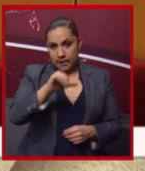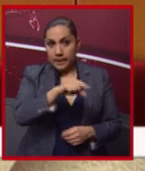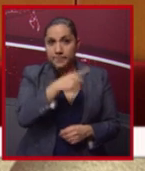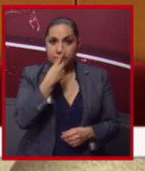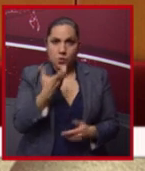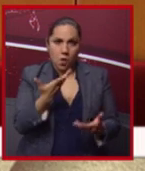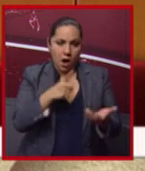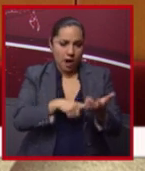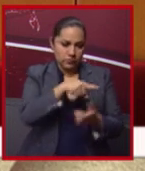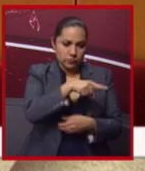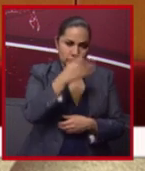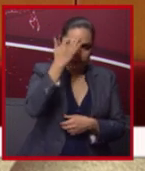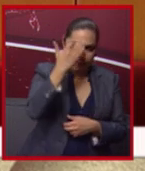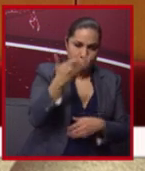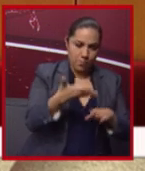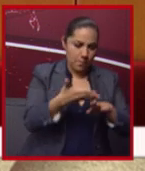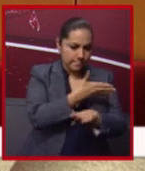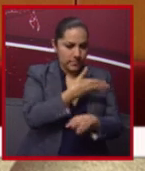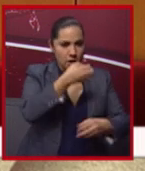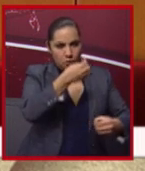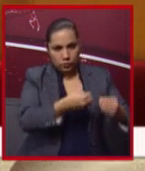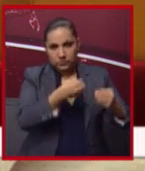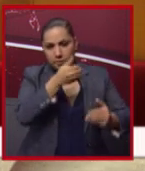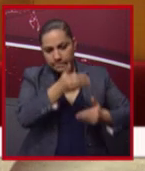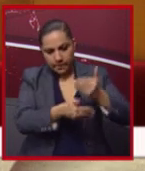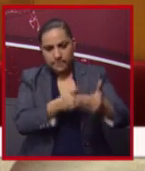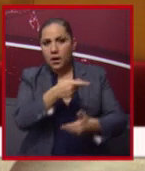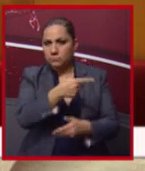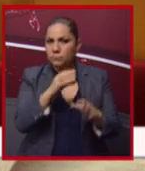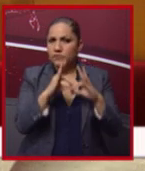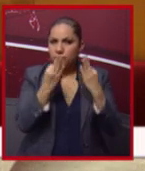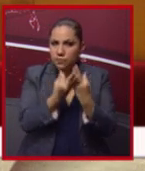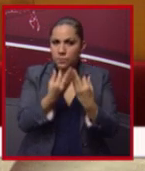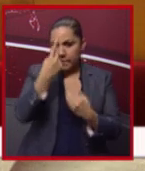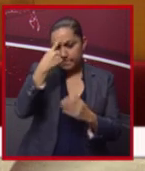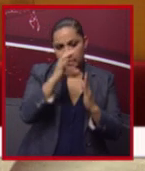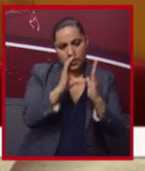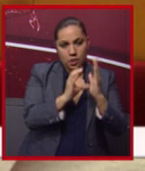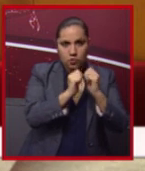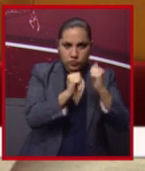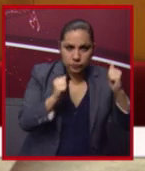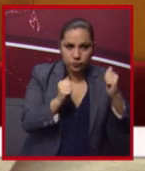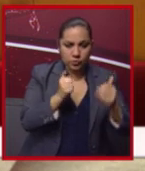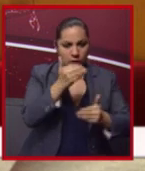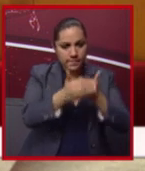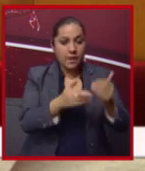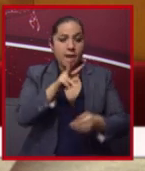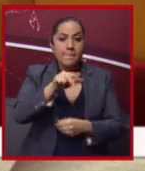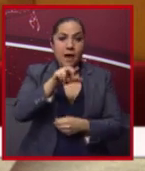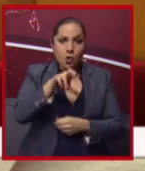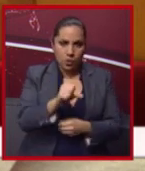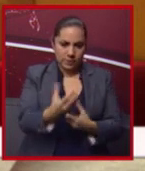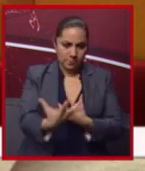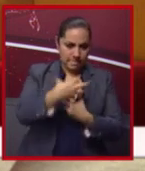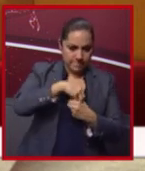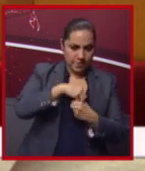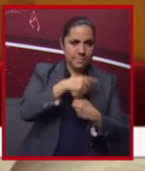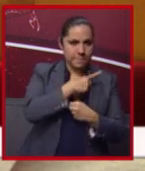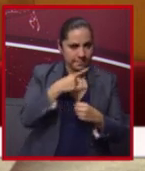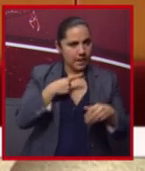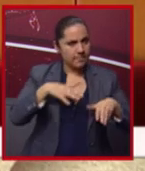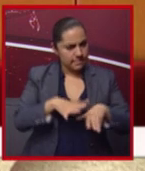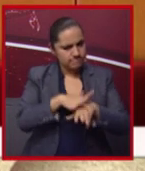la experiencia para replantear las necesidades de la justicia constitucional y del proceso de renovación de valores. También se refirió a